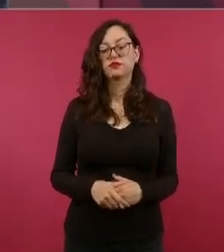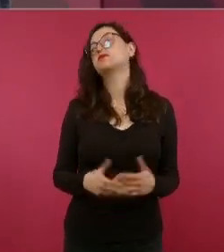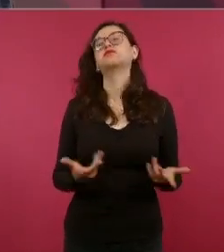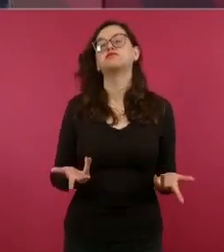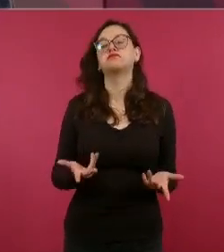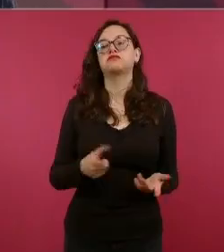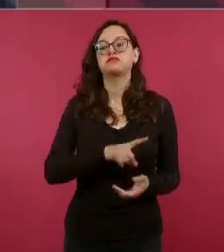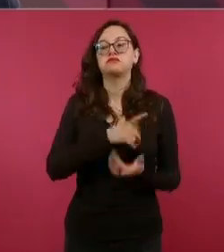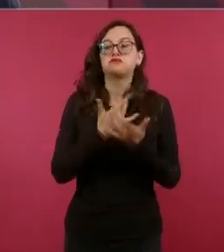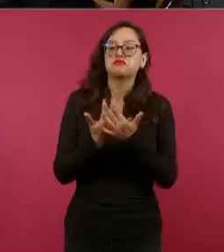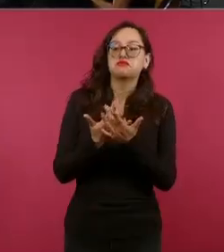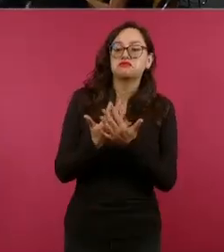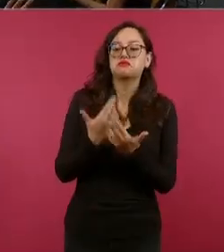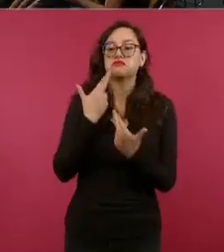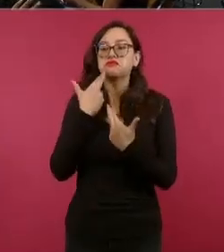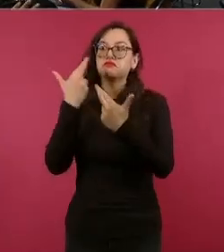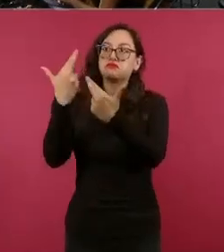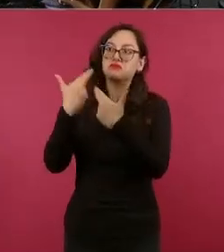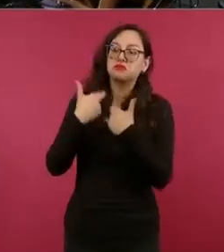nos responden.